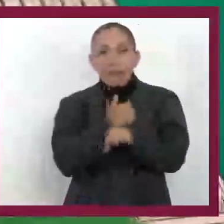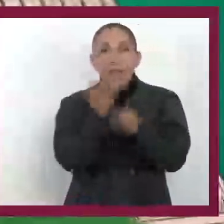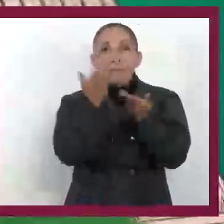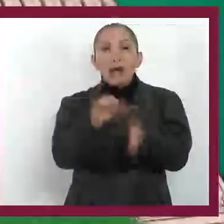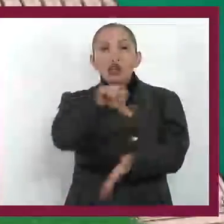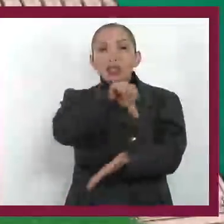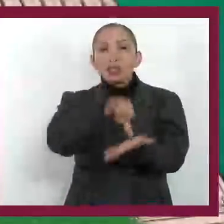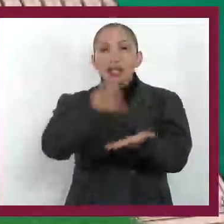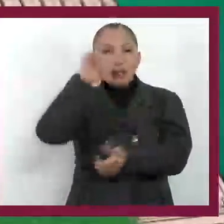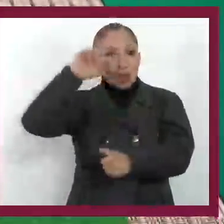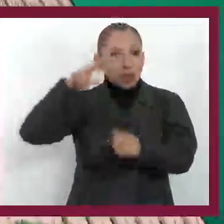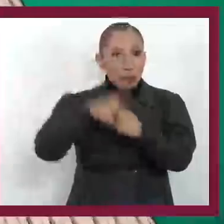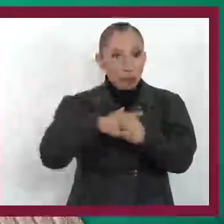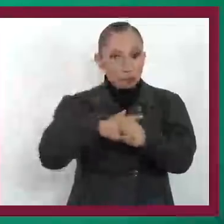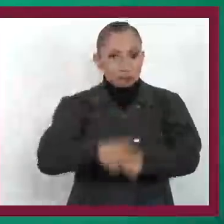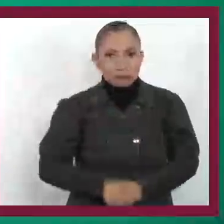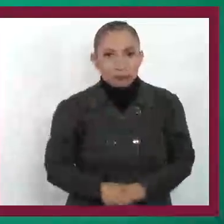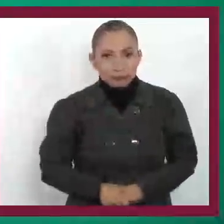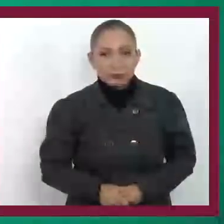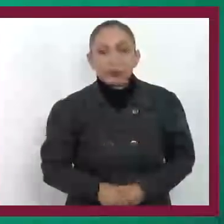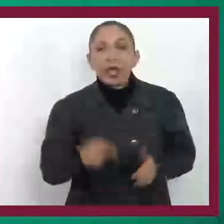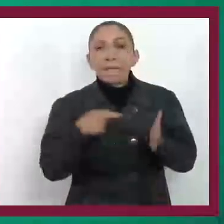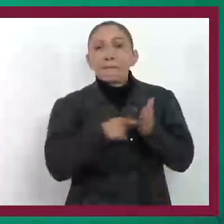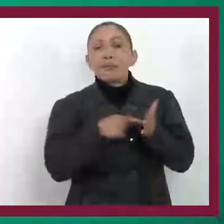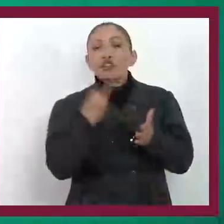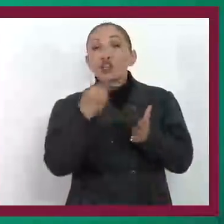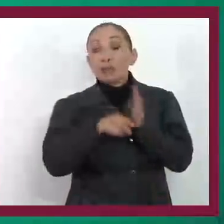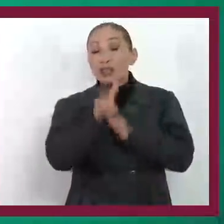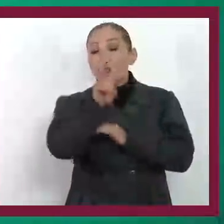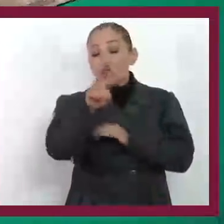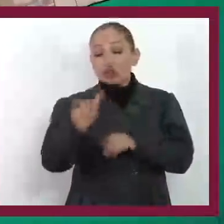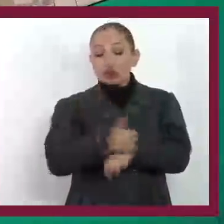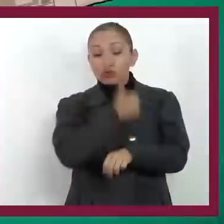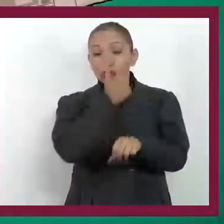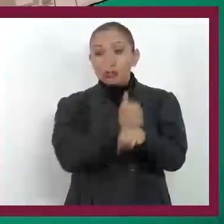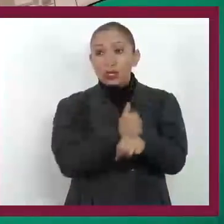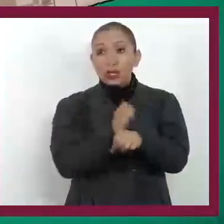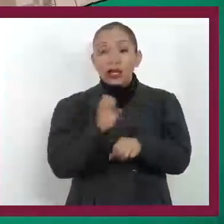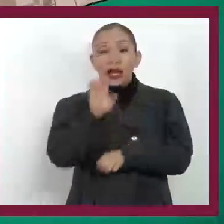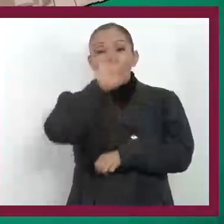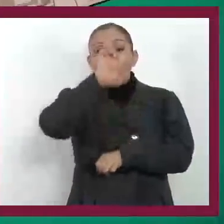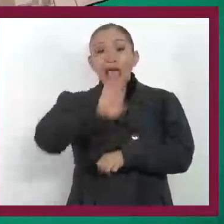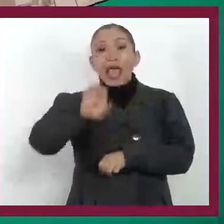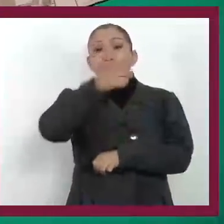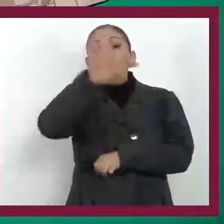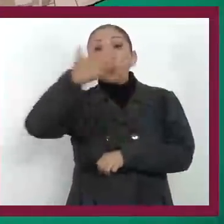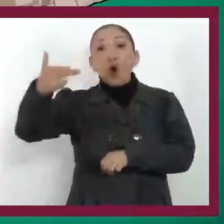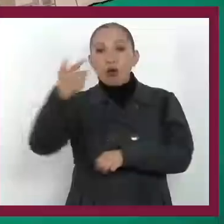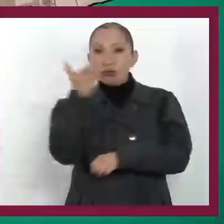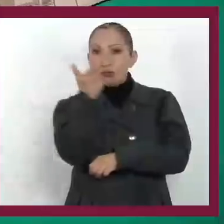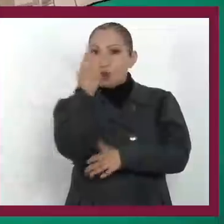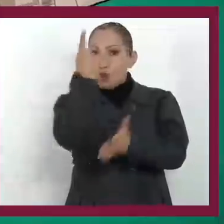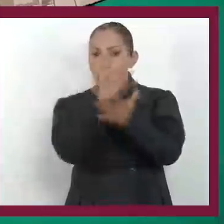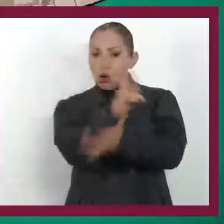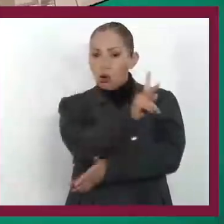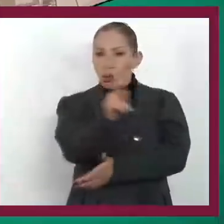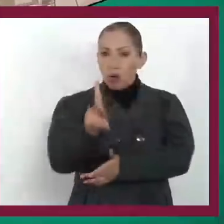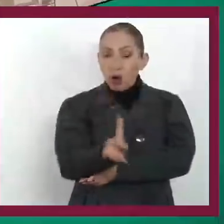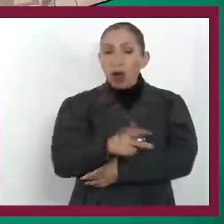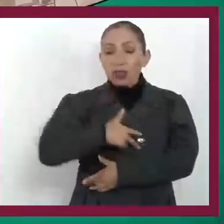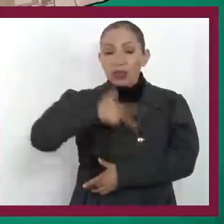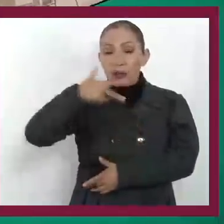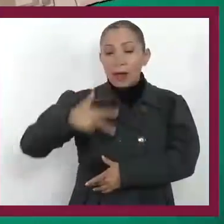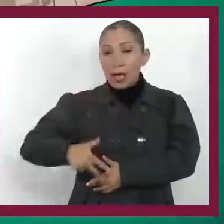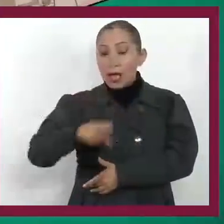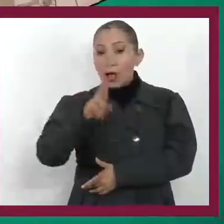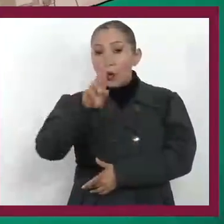Banco Central Europeo. En 2002 se estableció el euro como moneda común, aunque Dinamarca,